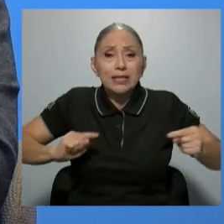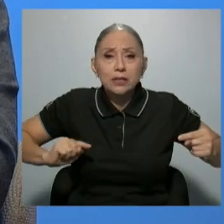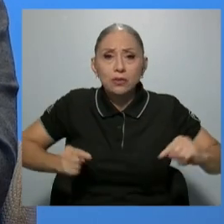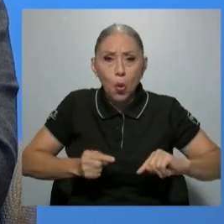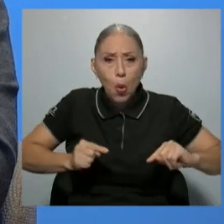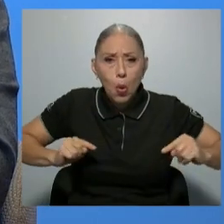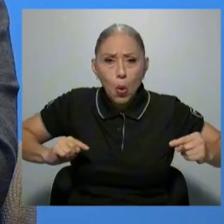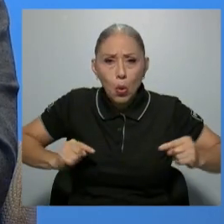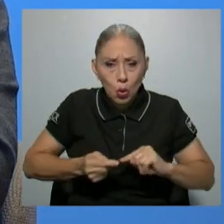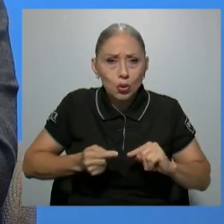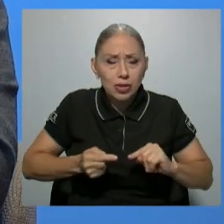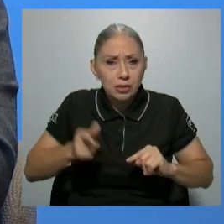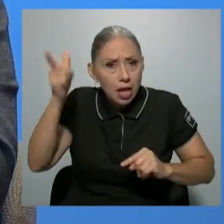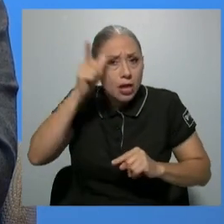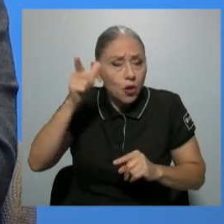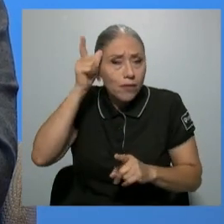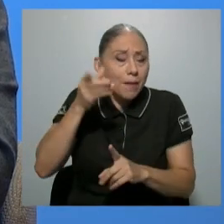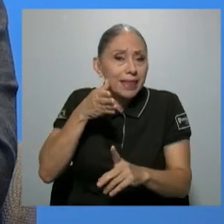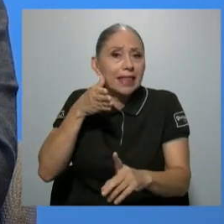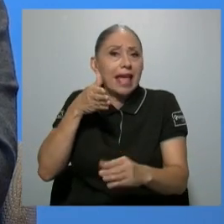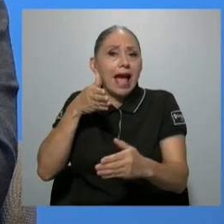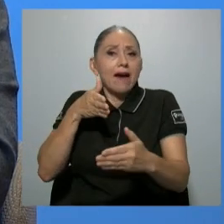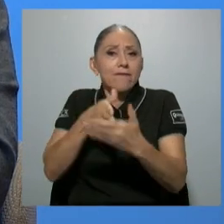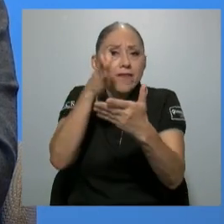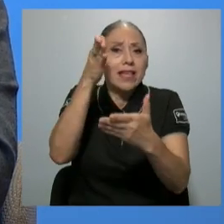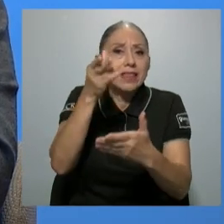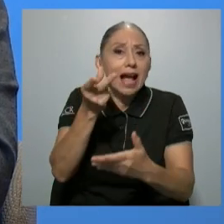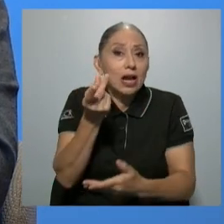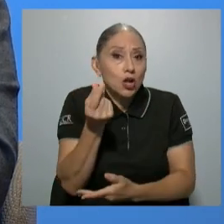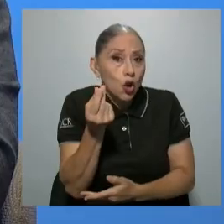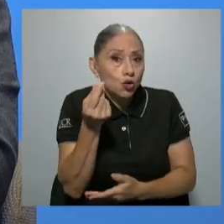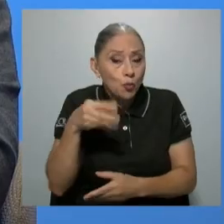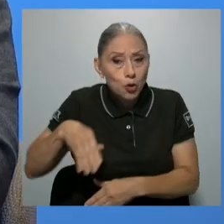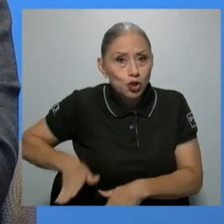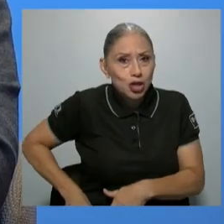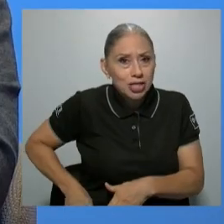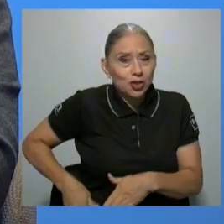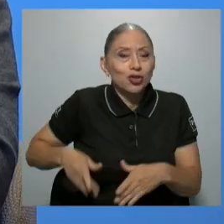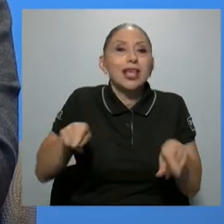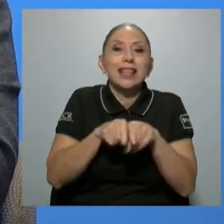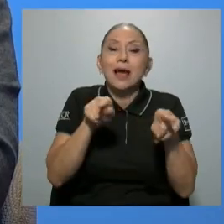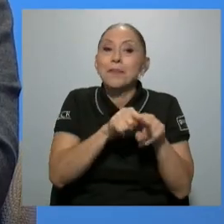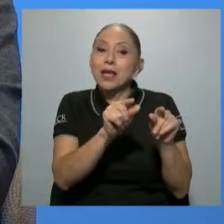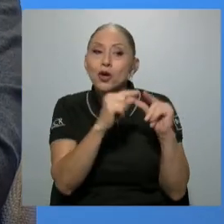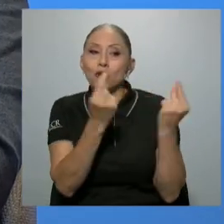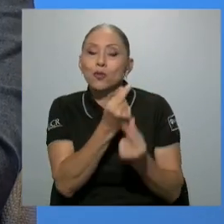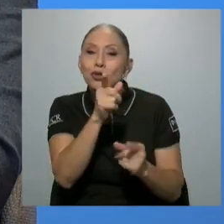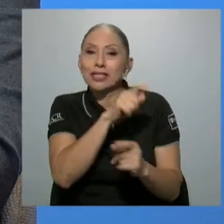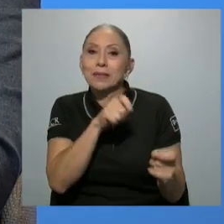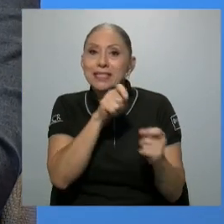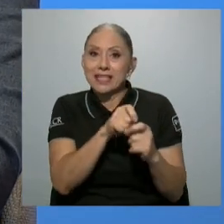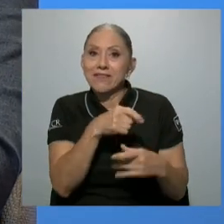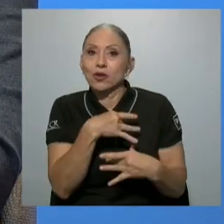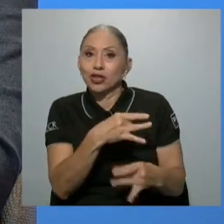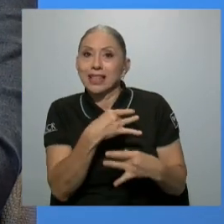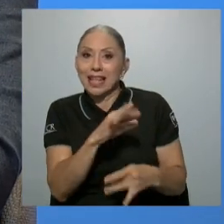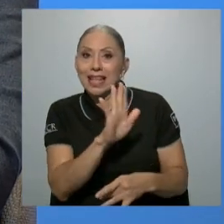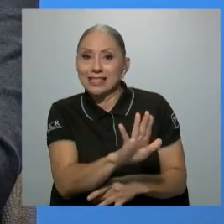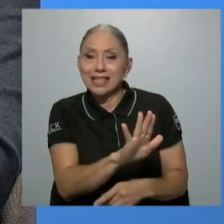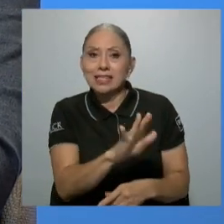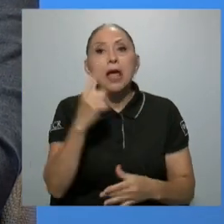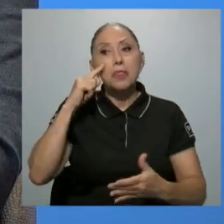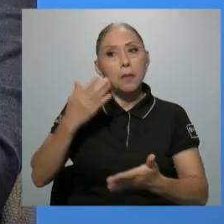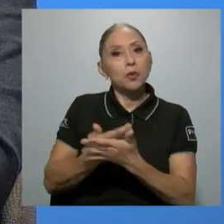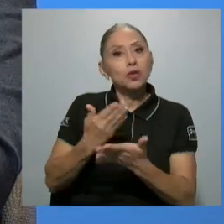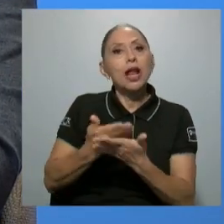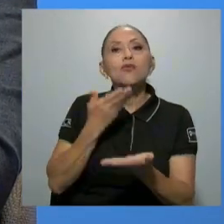obviamente los bolsillos y los intereses de sectores específicos, demostraron ser muy buenas, por ejemplo, para facilitar el proceso de